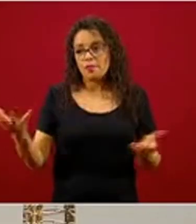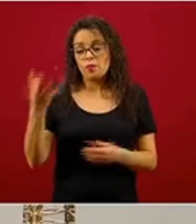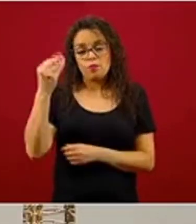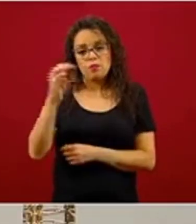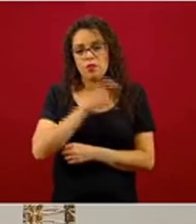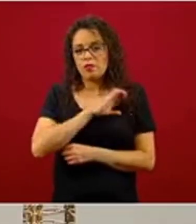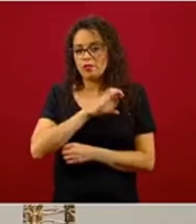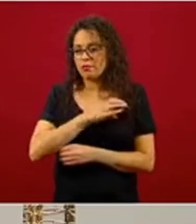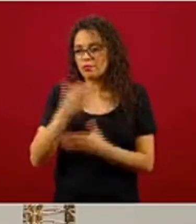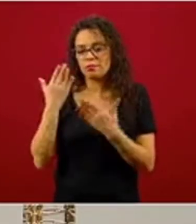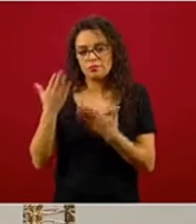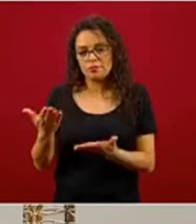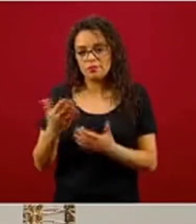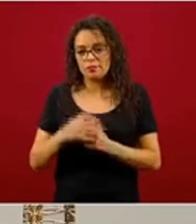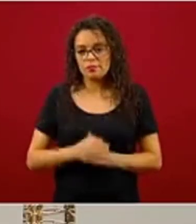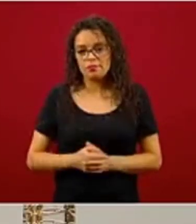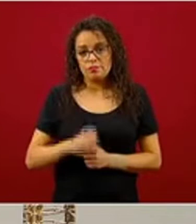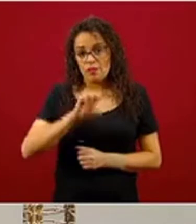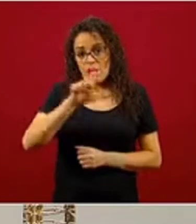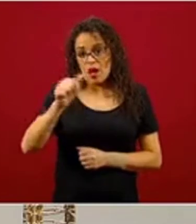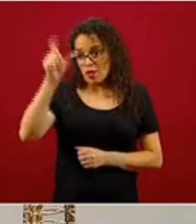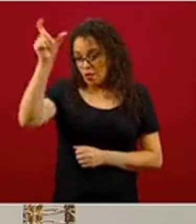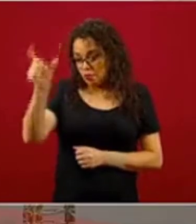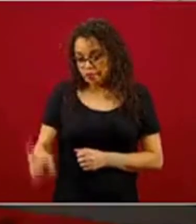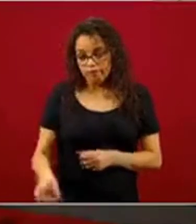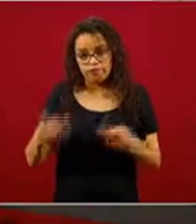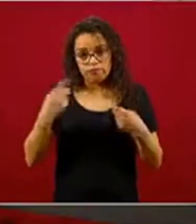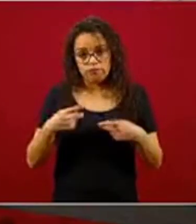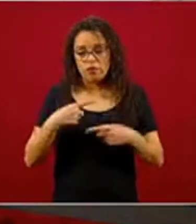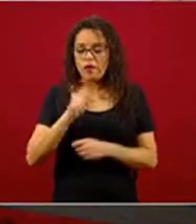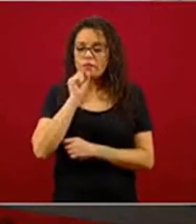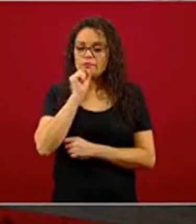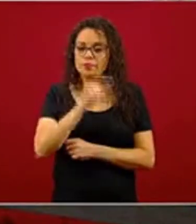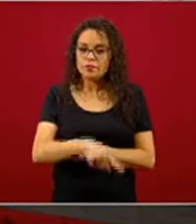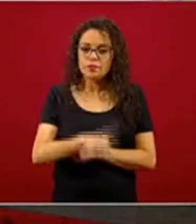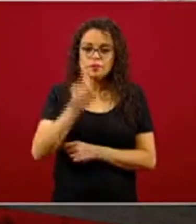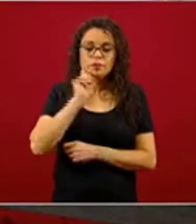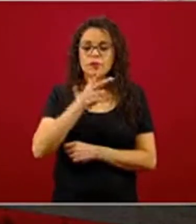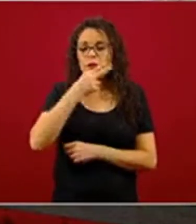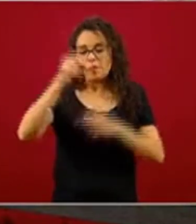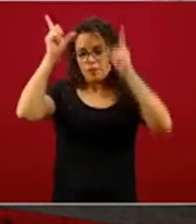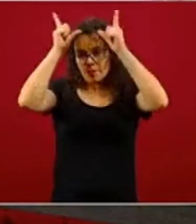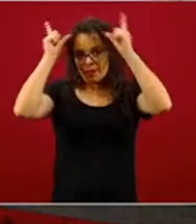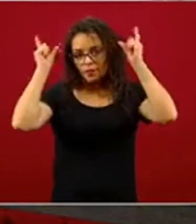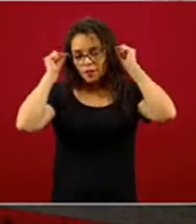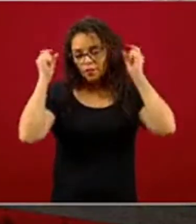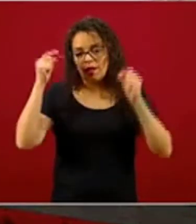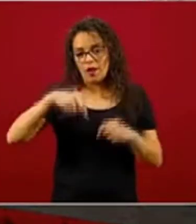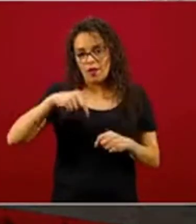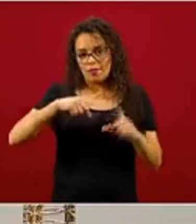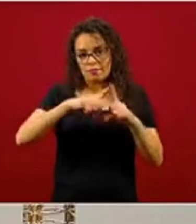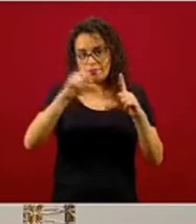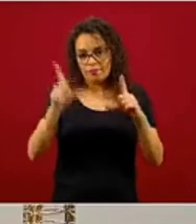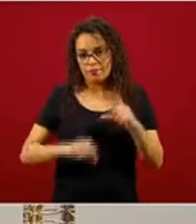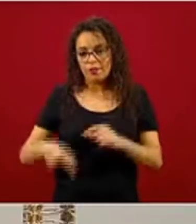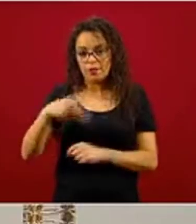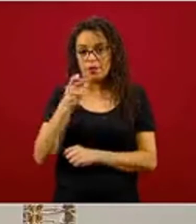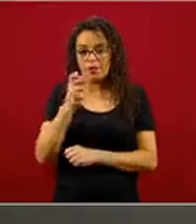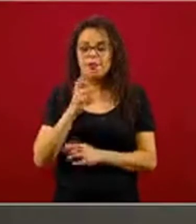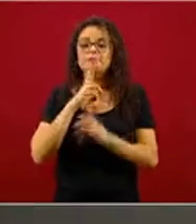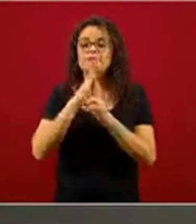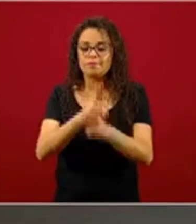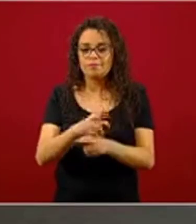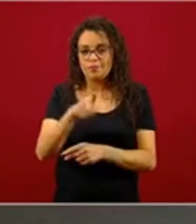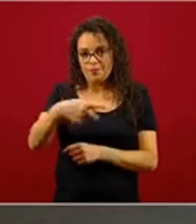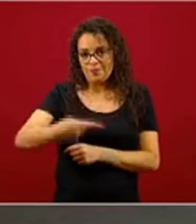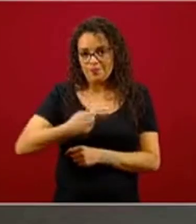ella en su figura, en su persona, a todas las enfermeras y enfermeros del país. Pero bueno, era la respuesta a la pregunta.